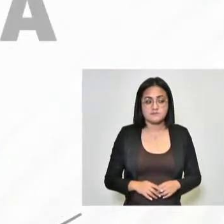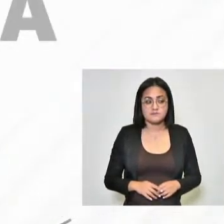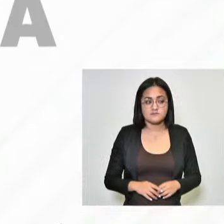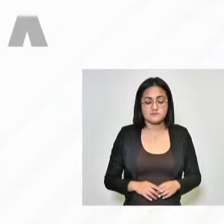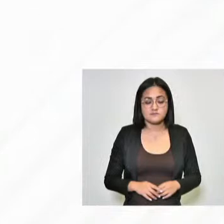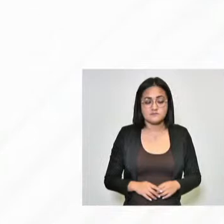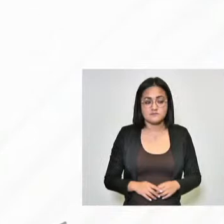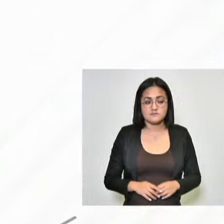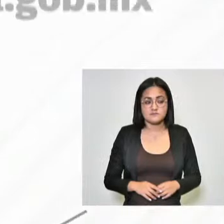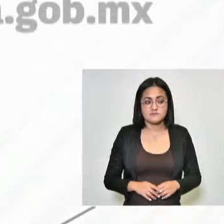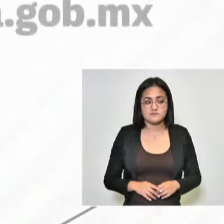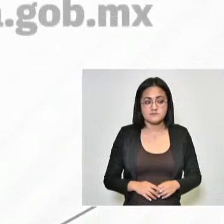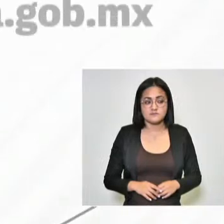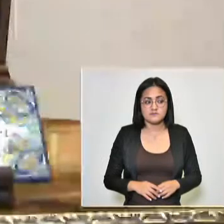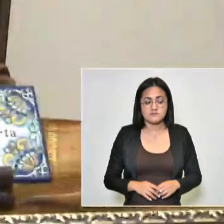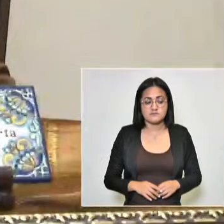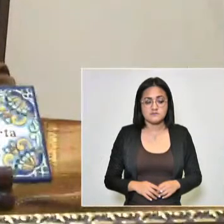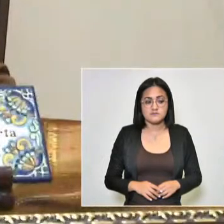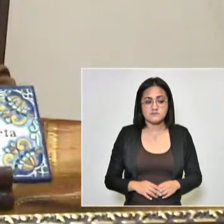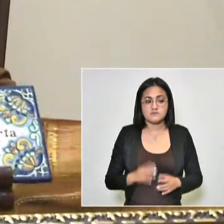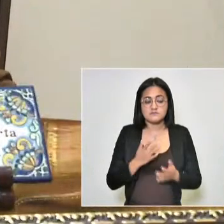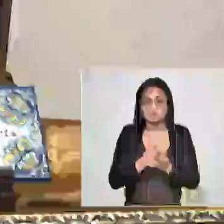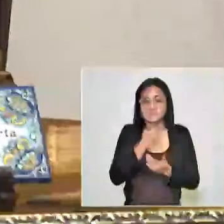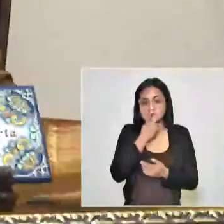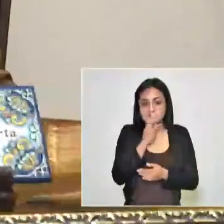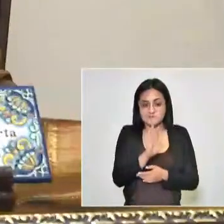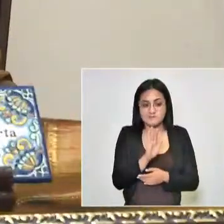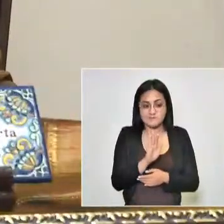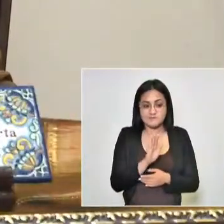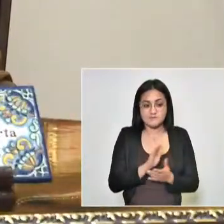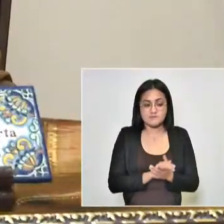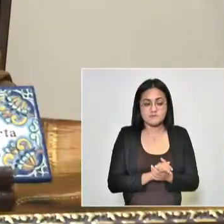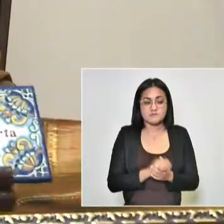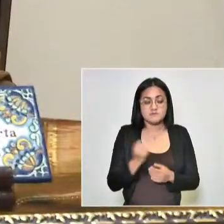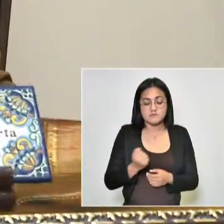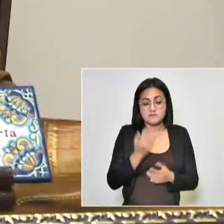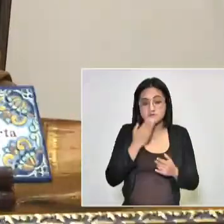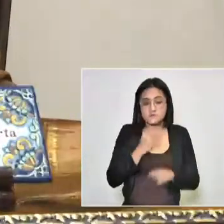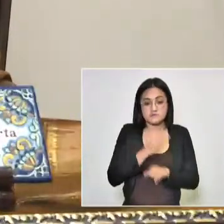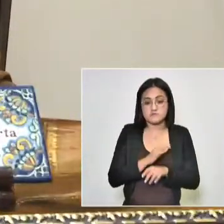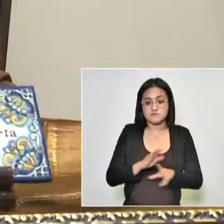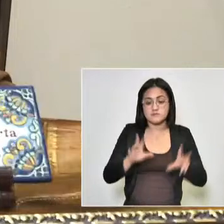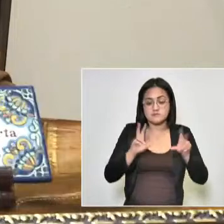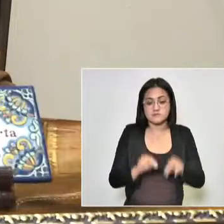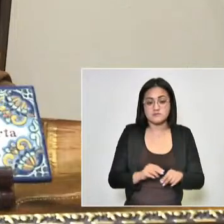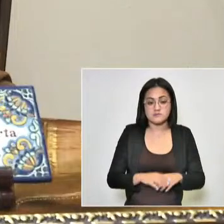Bueno, mira, deja que lo nombre. Con suerte ya no lo nombran.